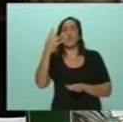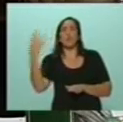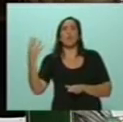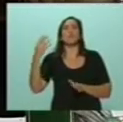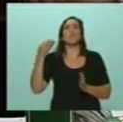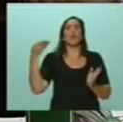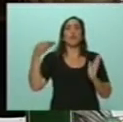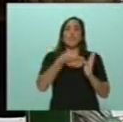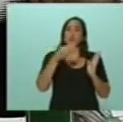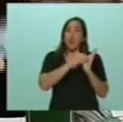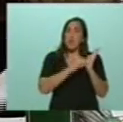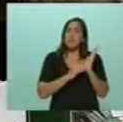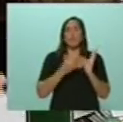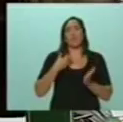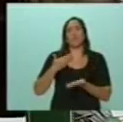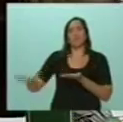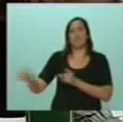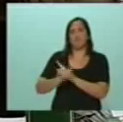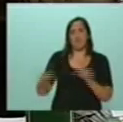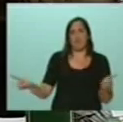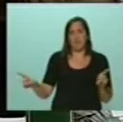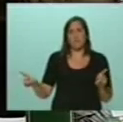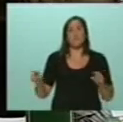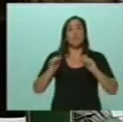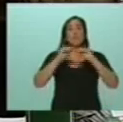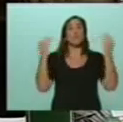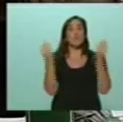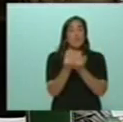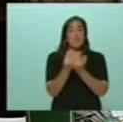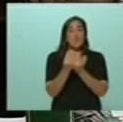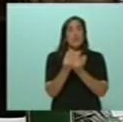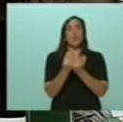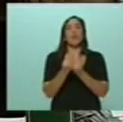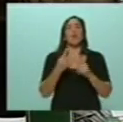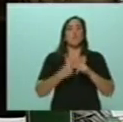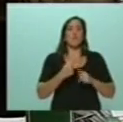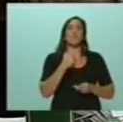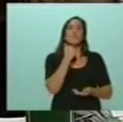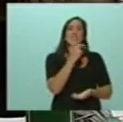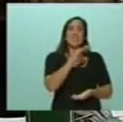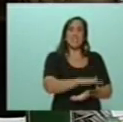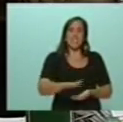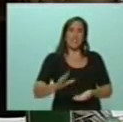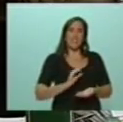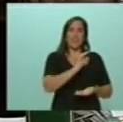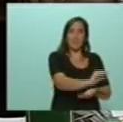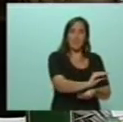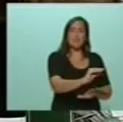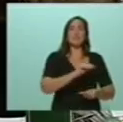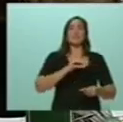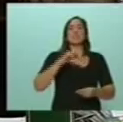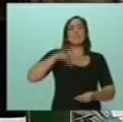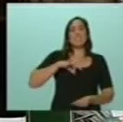fueron rechazadas. En total, en materia de asignación universal por hijo, salario